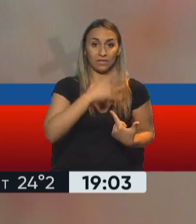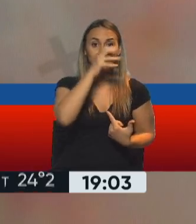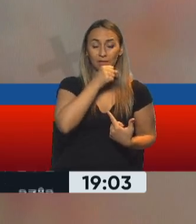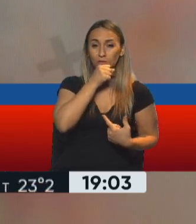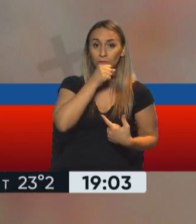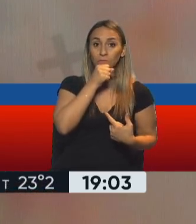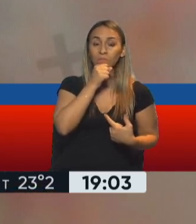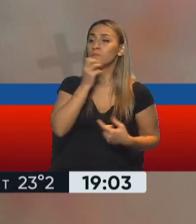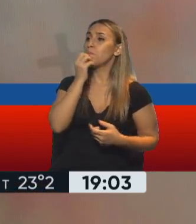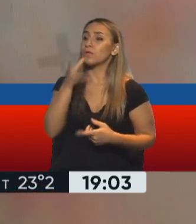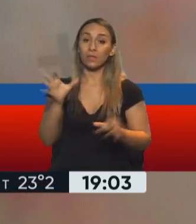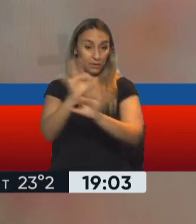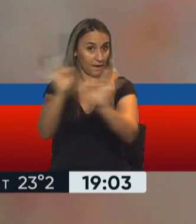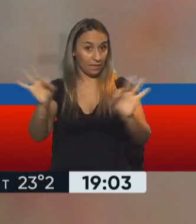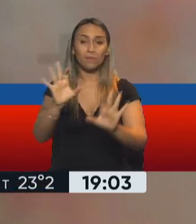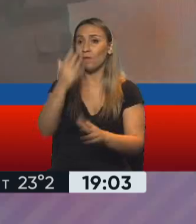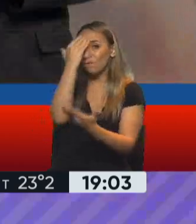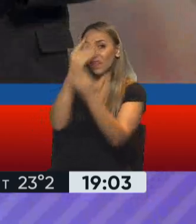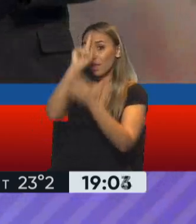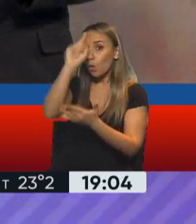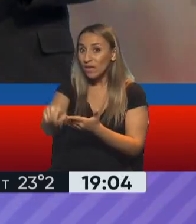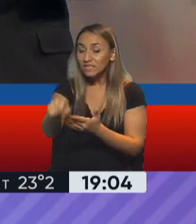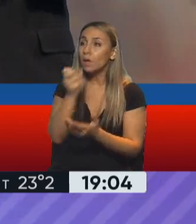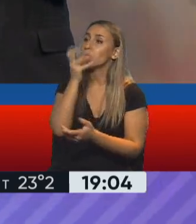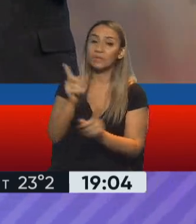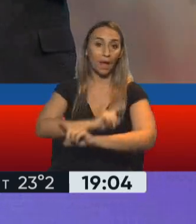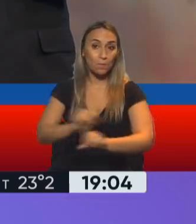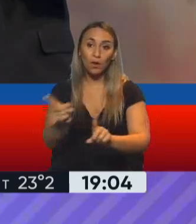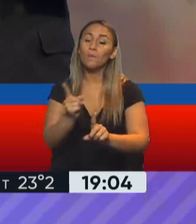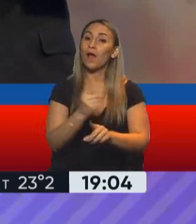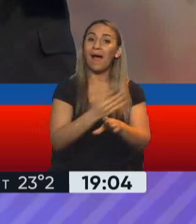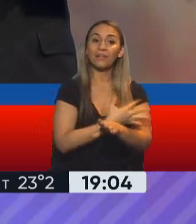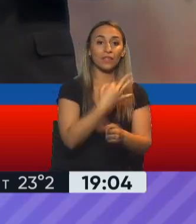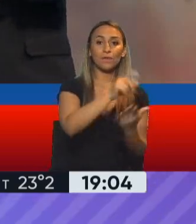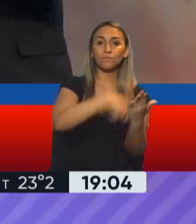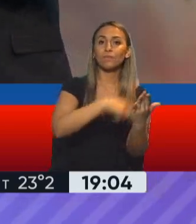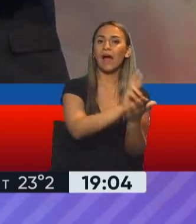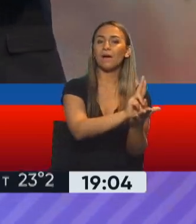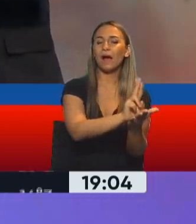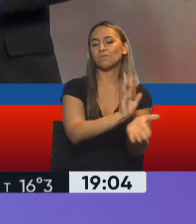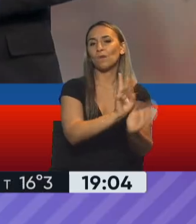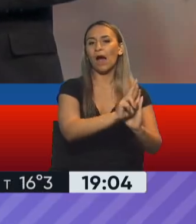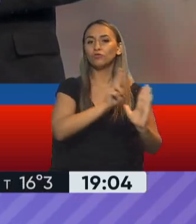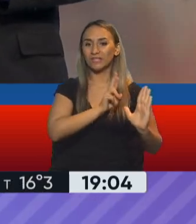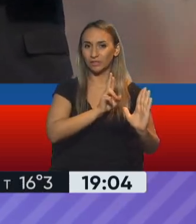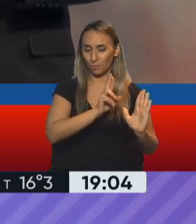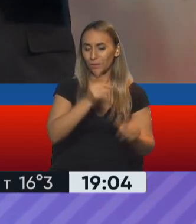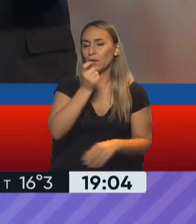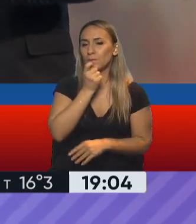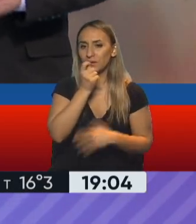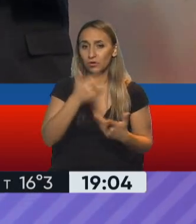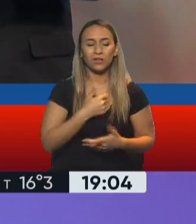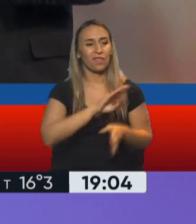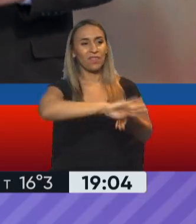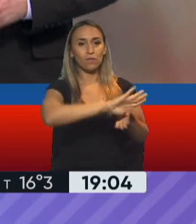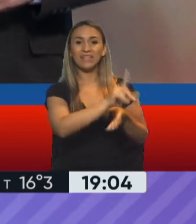de Estado ni siquiera ante un juez, a menos que tenga una autorización. Para que quede claro, yo te debo 100 pesos. Entonces vengo y te